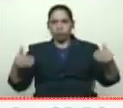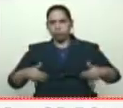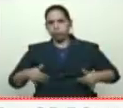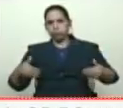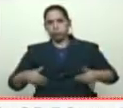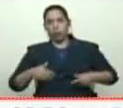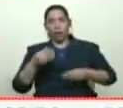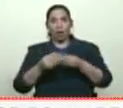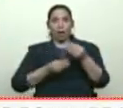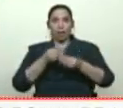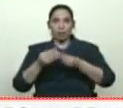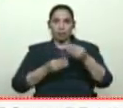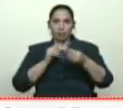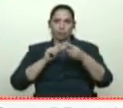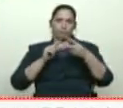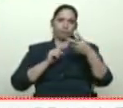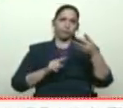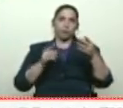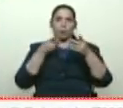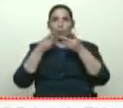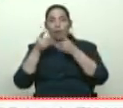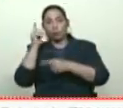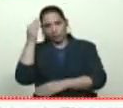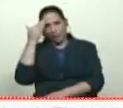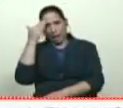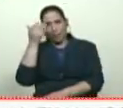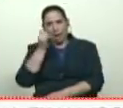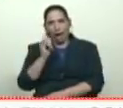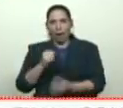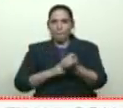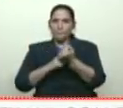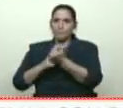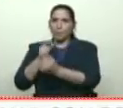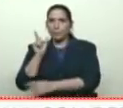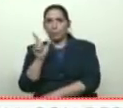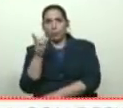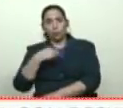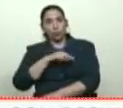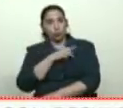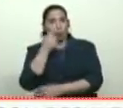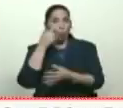haciendo en función del diálogo. Sabe que cuenta con el partido, nosotros seremos